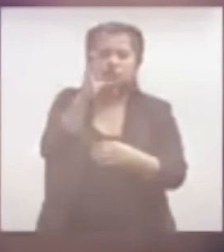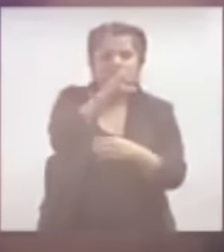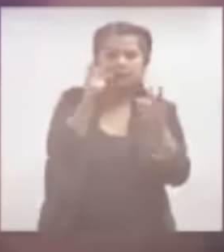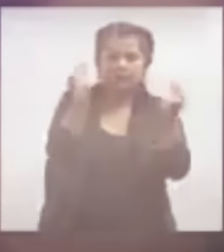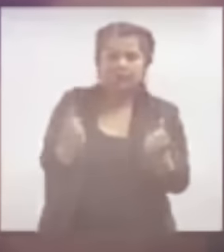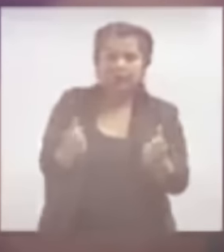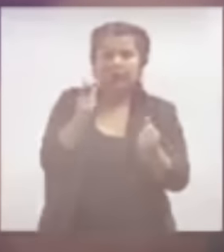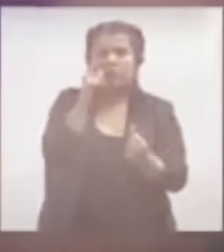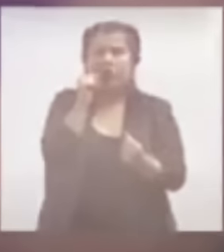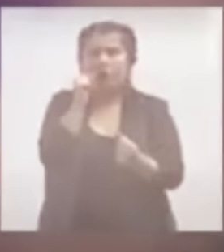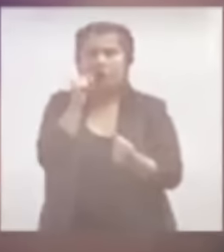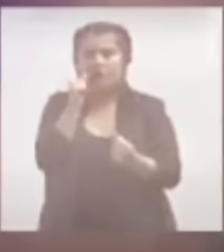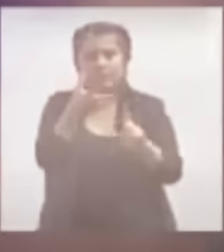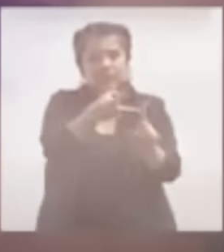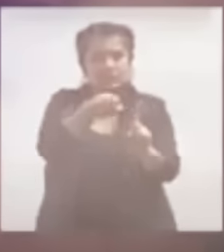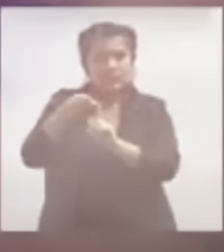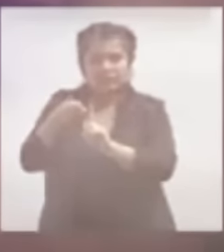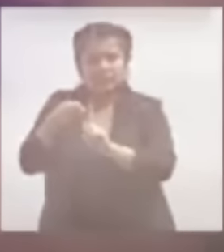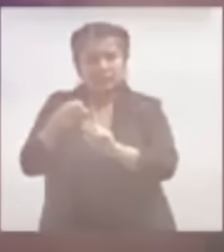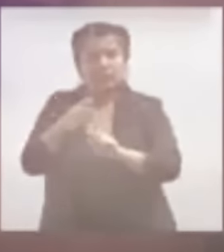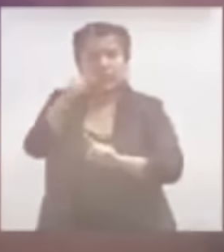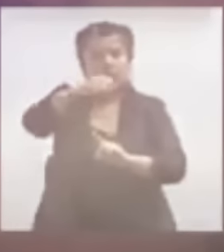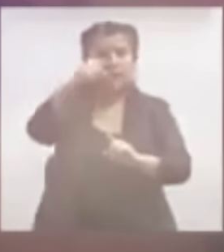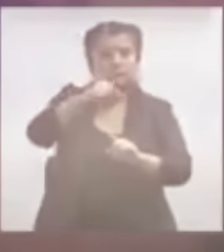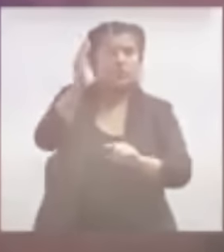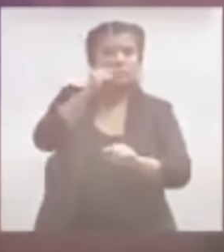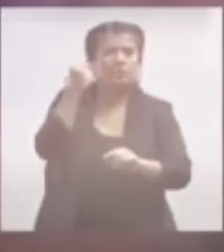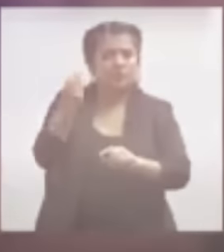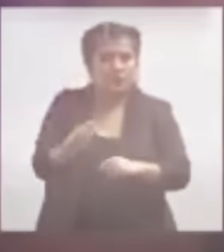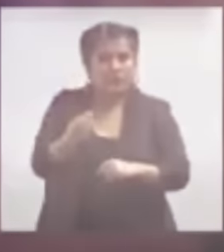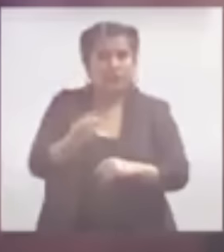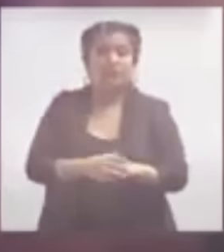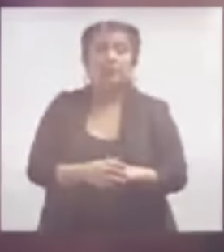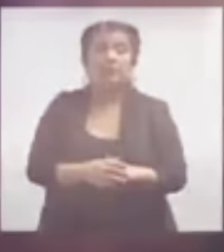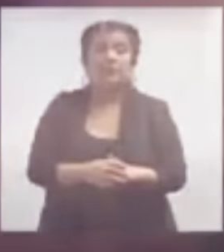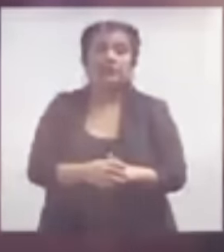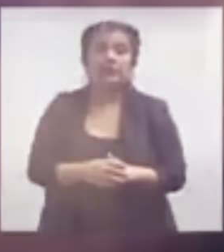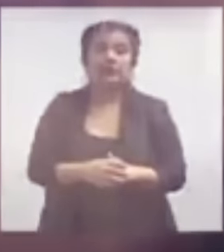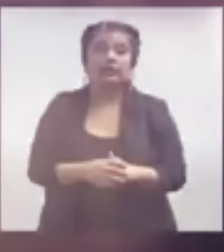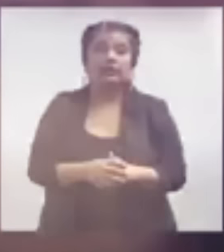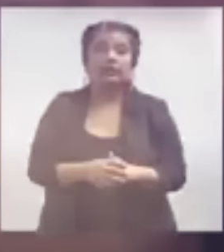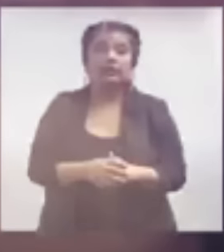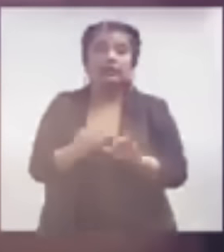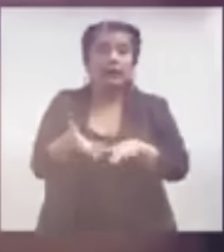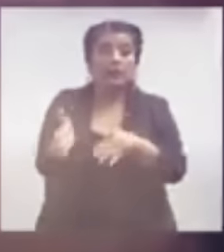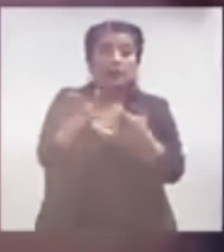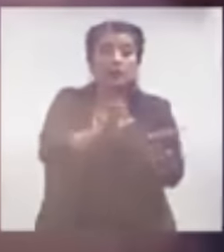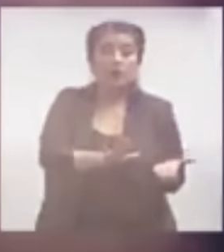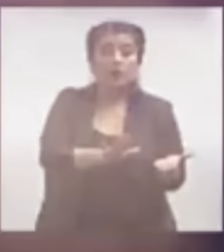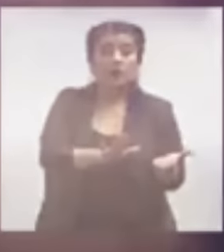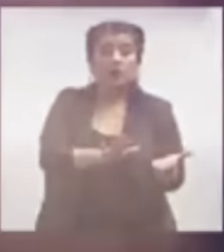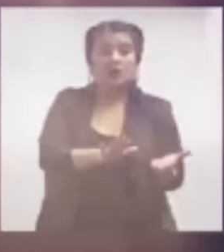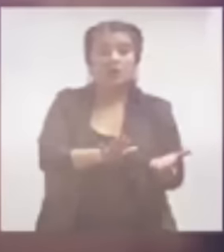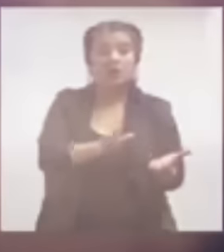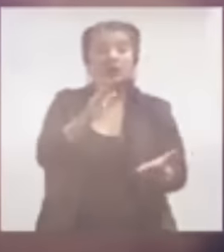de hombres desaparecidos. Esto derivado de el fallecimiento de